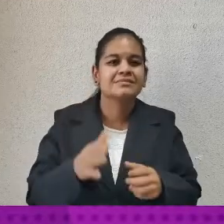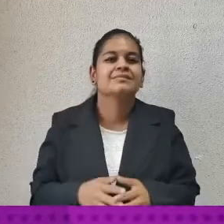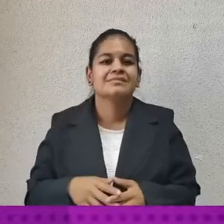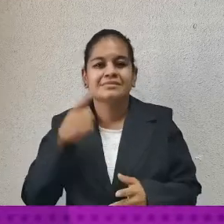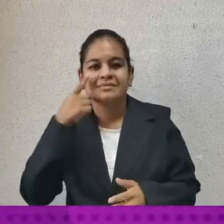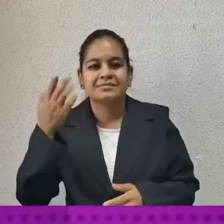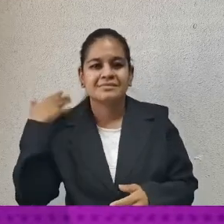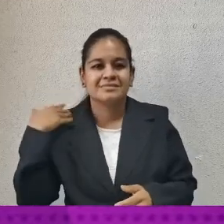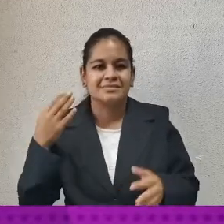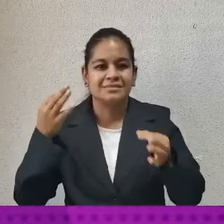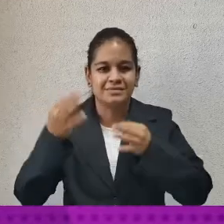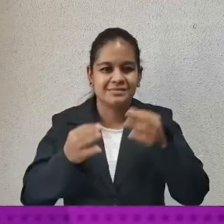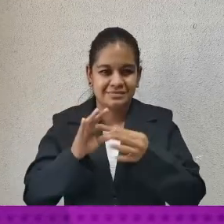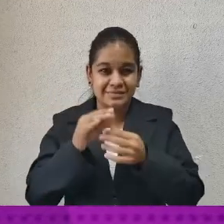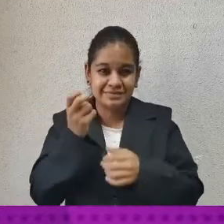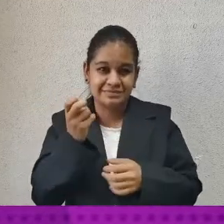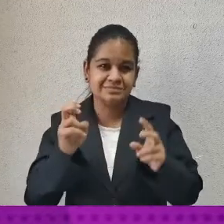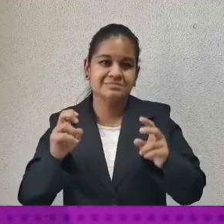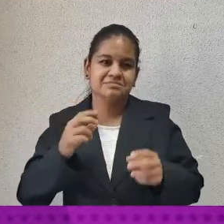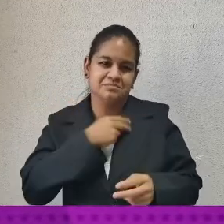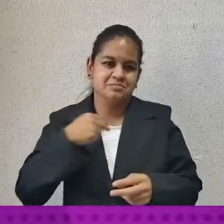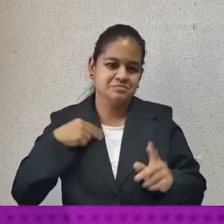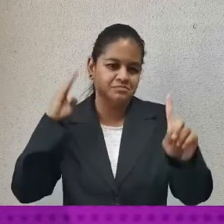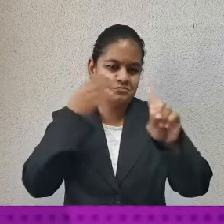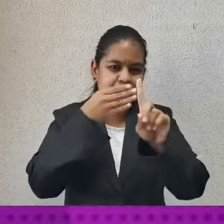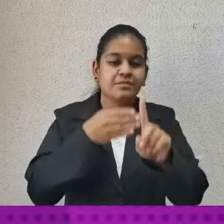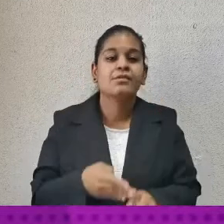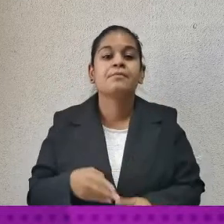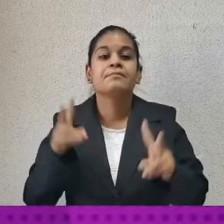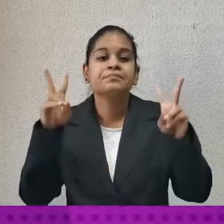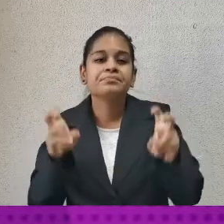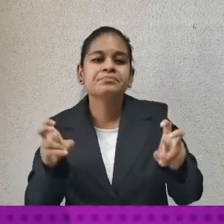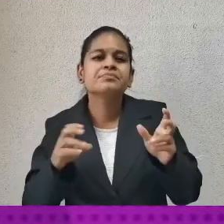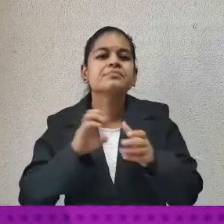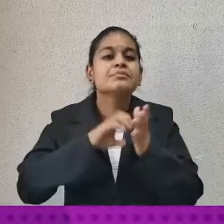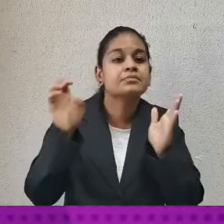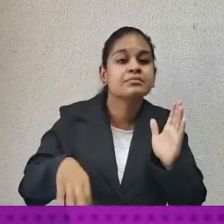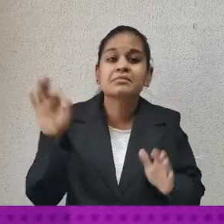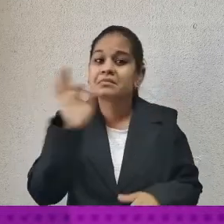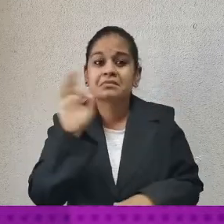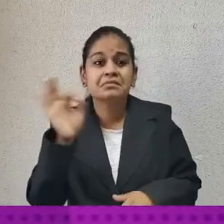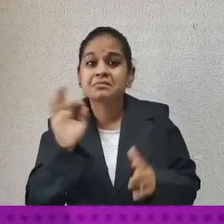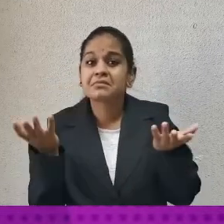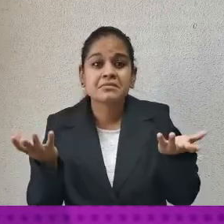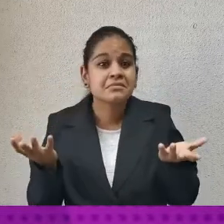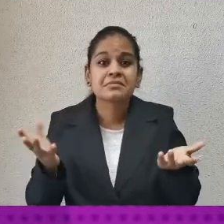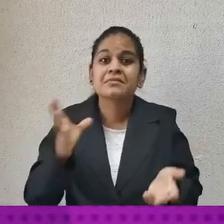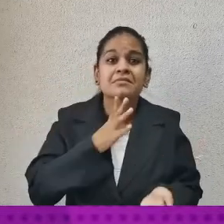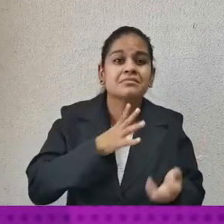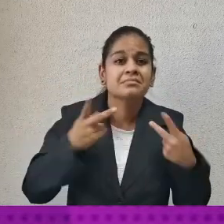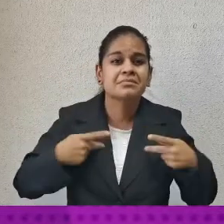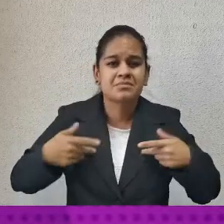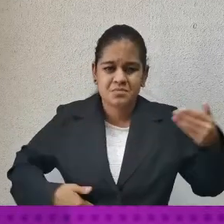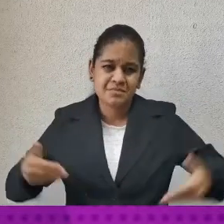estábamos platicando, porque además es la materia que nos ocupa más inmediatamente, el tema de qué pasa cuando existe